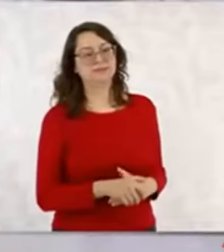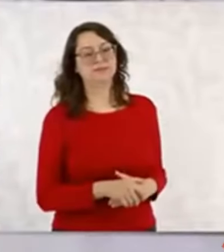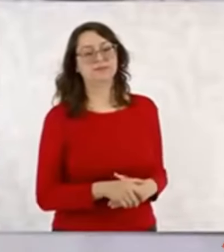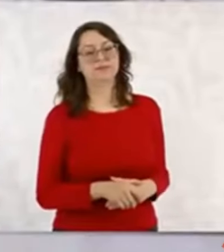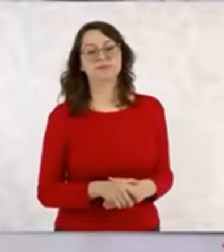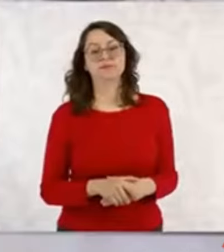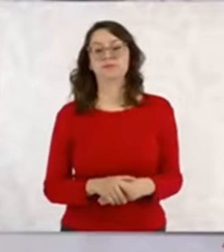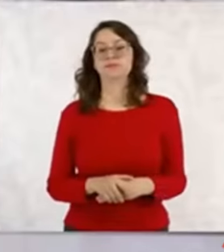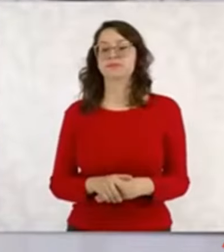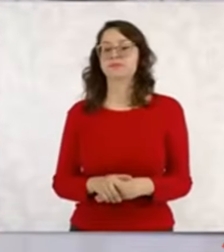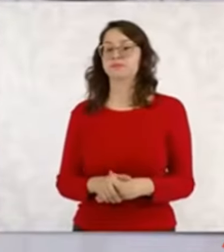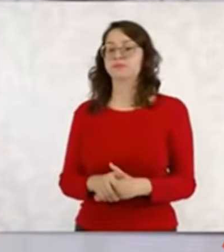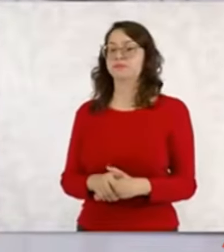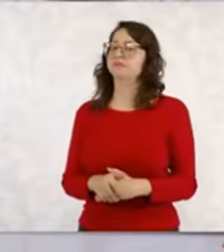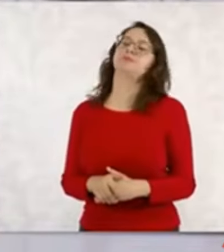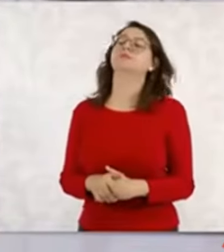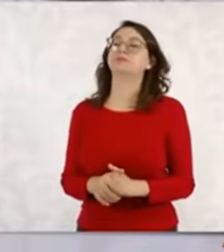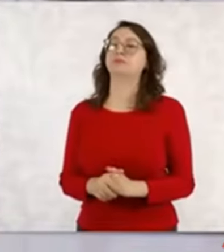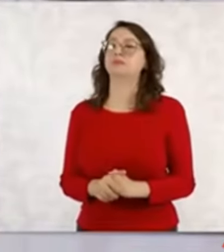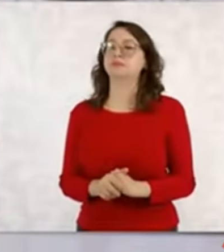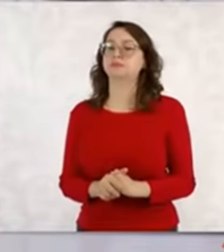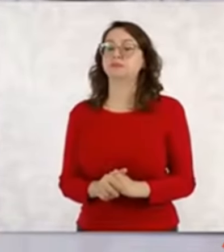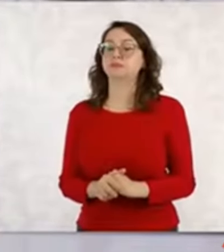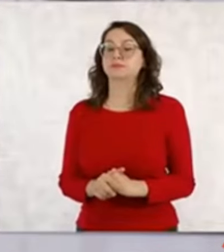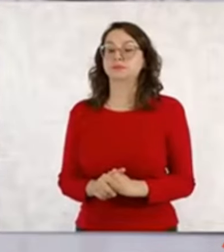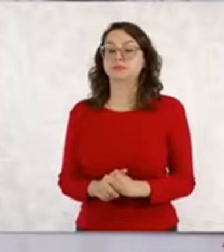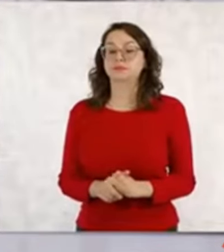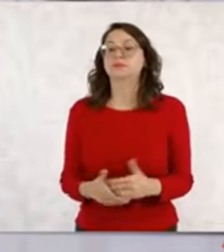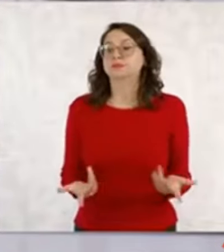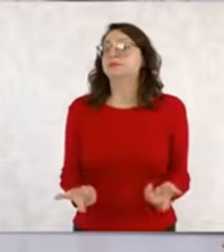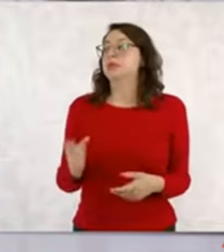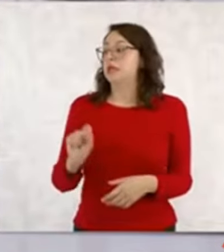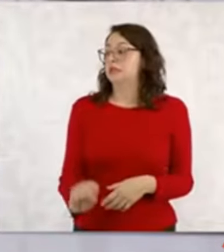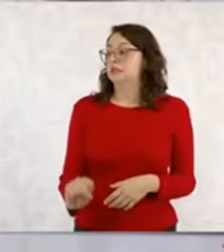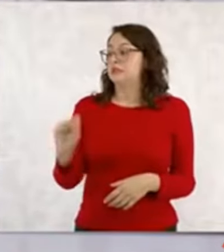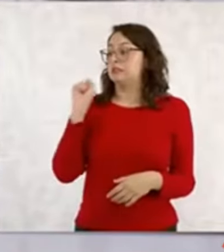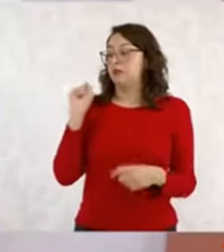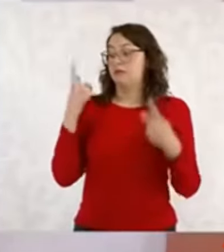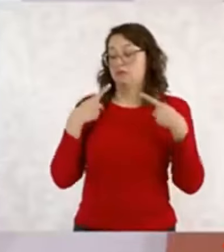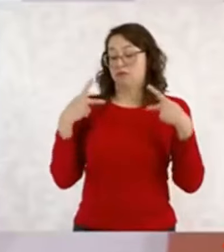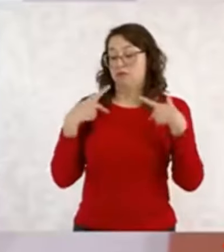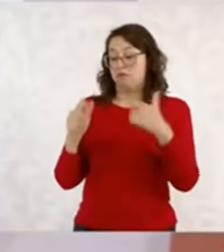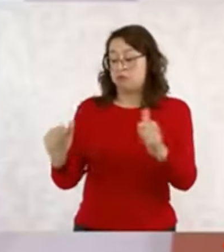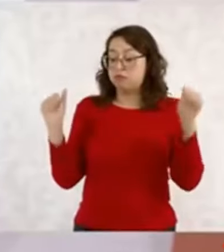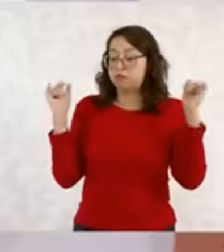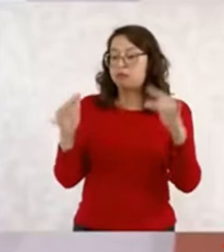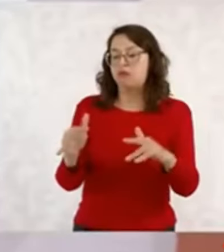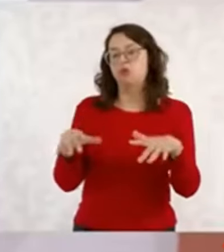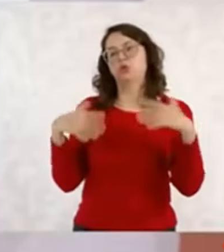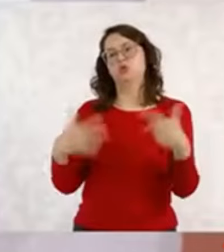Primero, agradecer a todos y a todos los que vinieron el sábado. Muchas gracias.